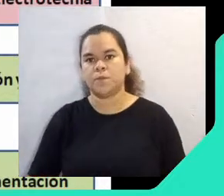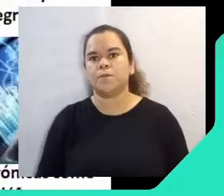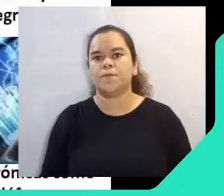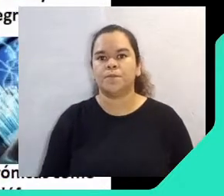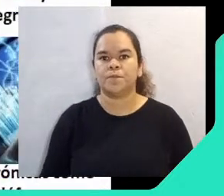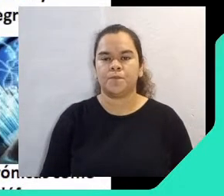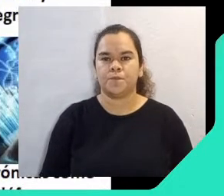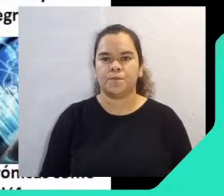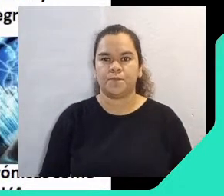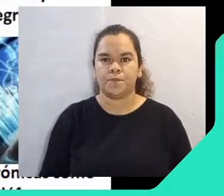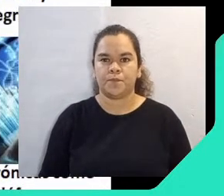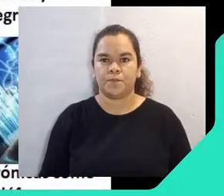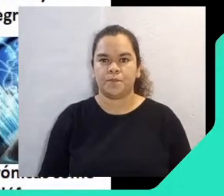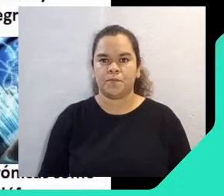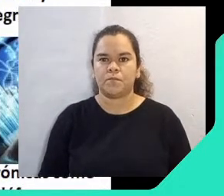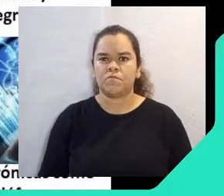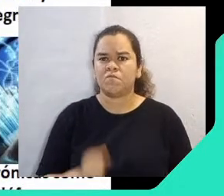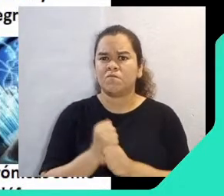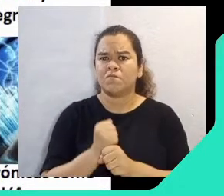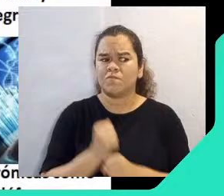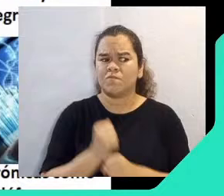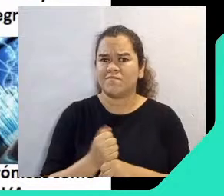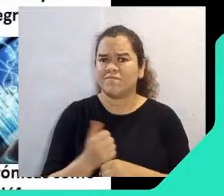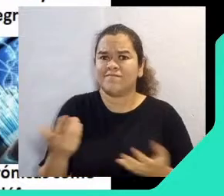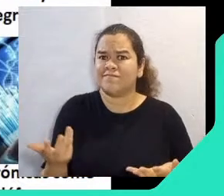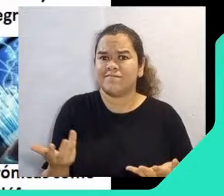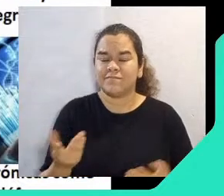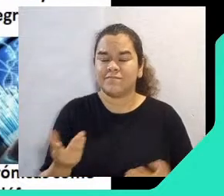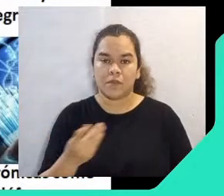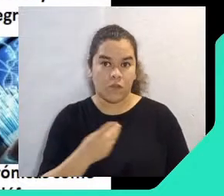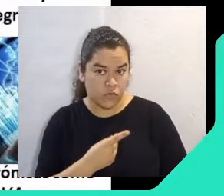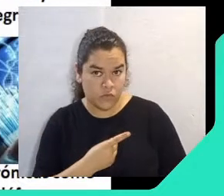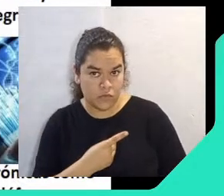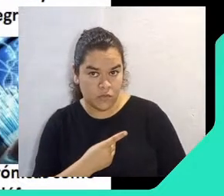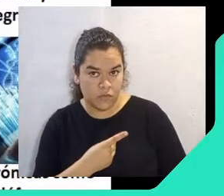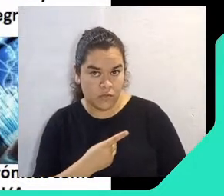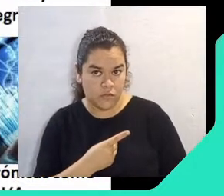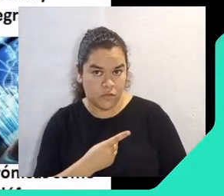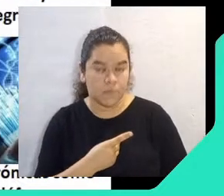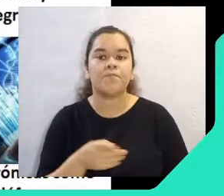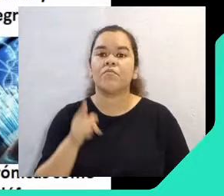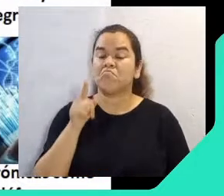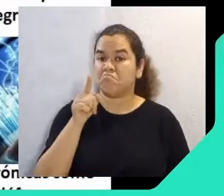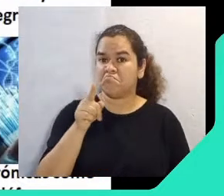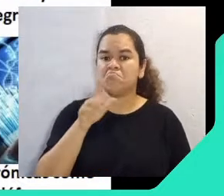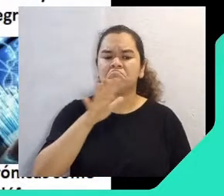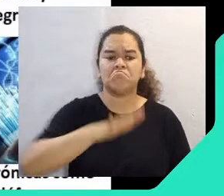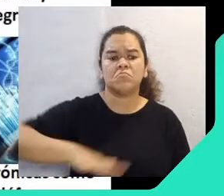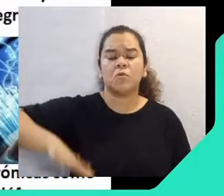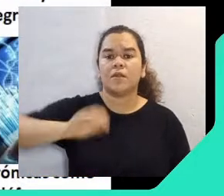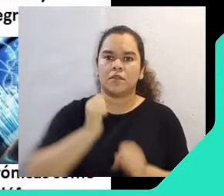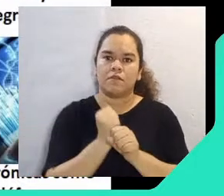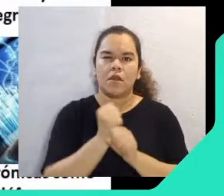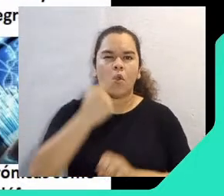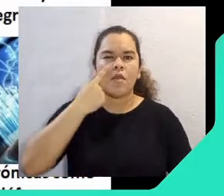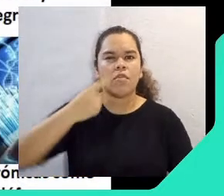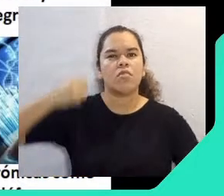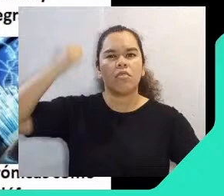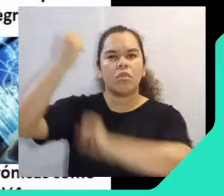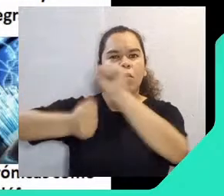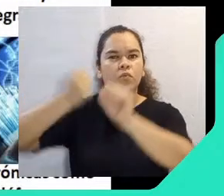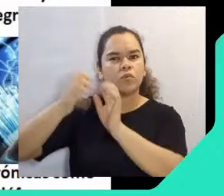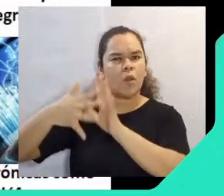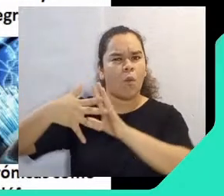¿Cuál es el campo laboral que puede tener un ingeniero en electrónico? Puede trabajar en grandes industrias, en el